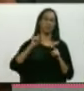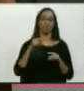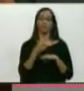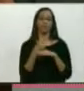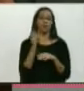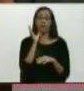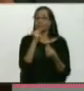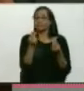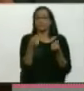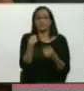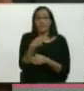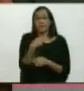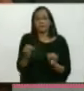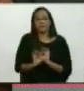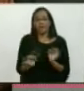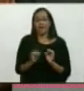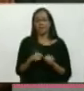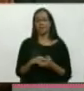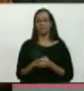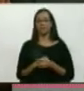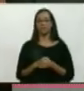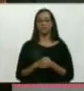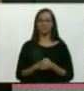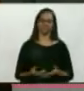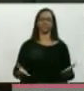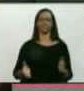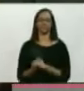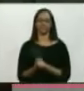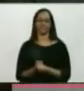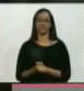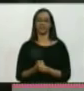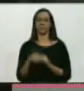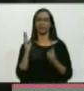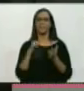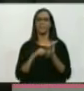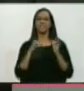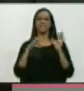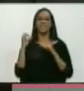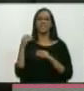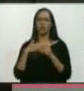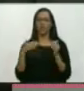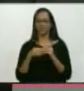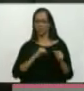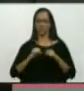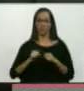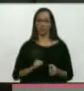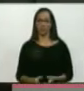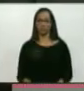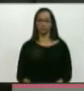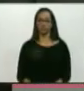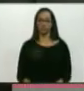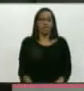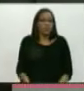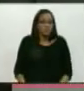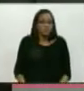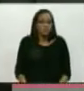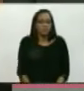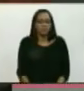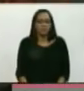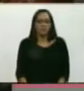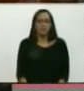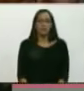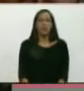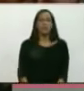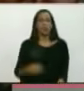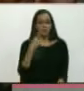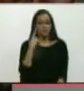tenemos para pagarte nada, compra, dame $2,100 y yo te muevo? ¿Ah? Para que